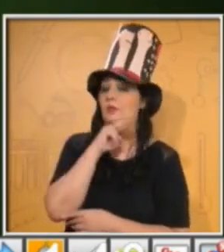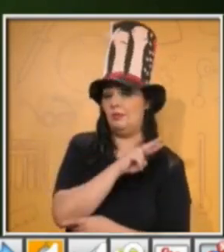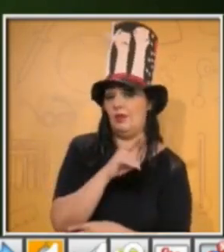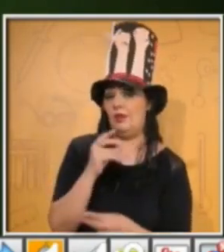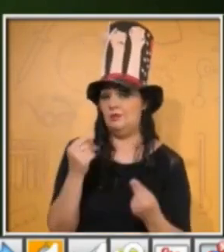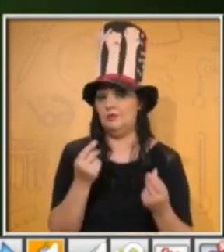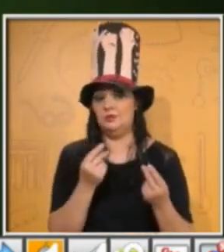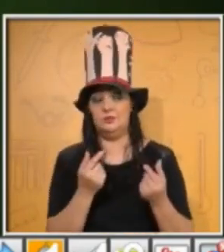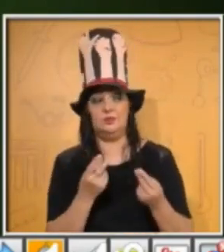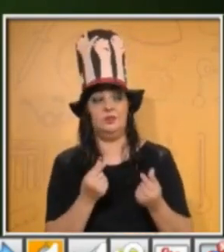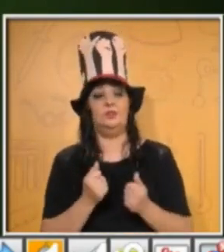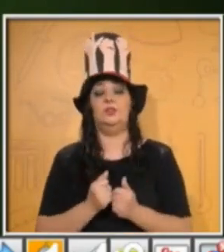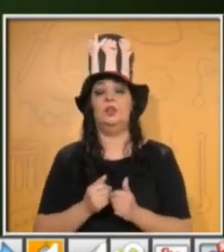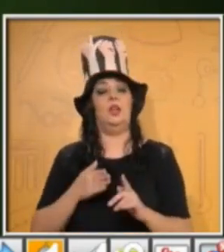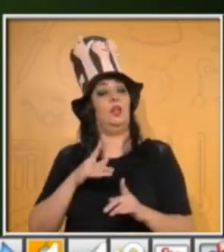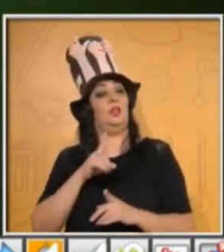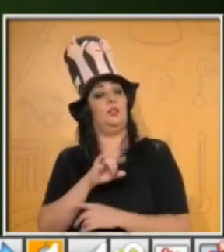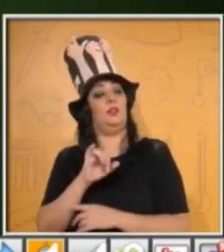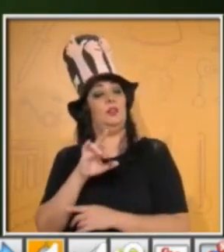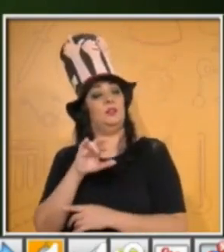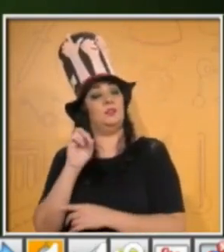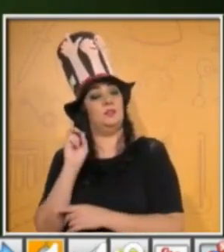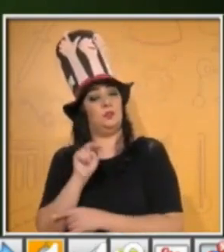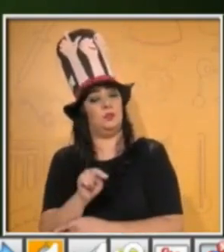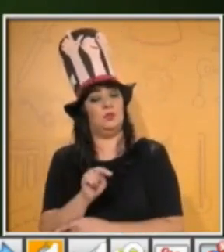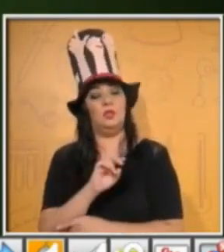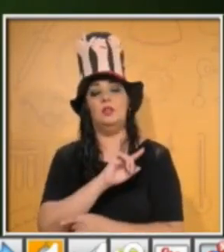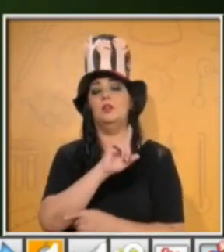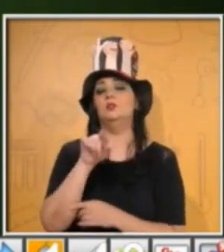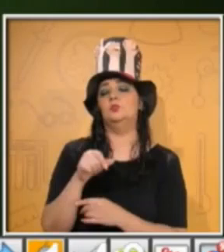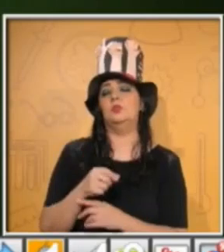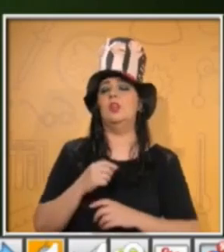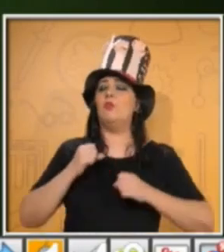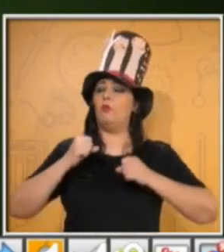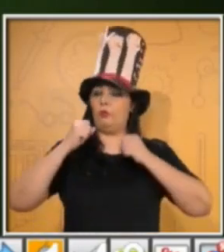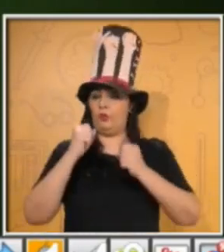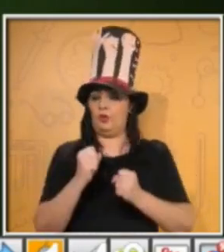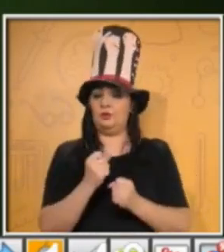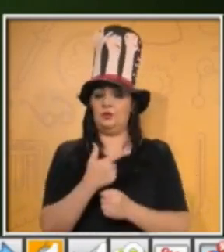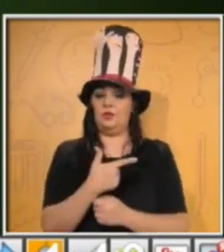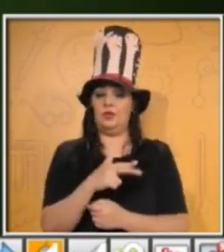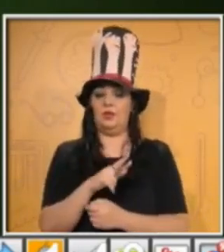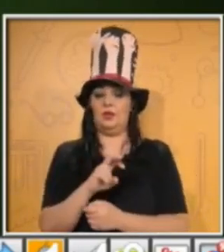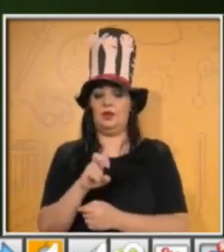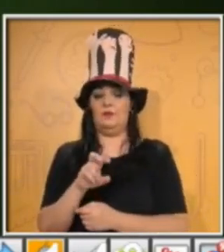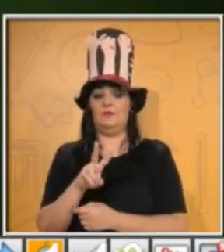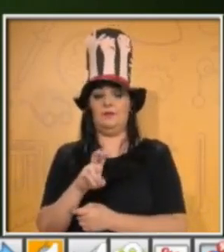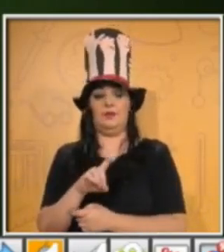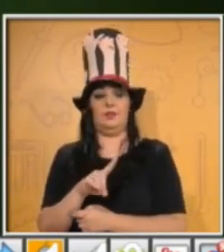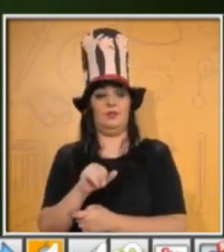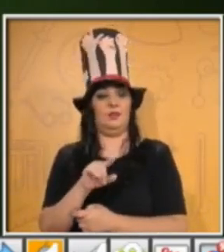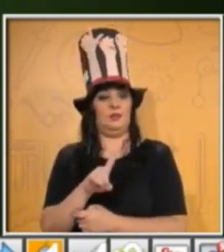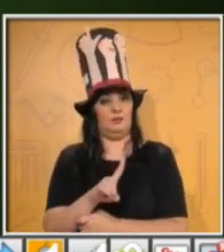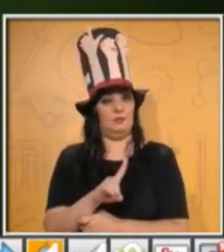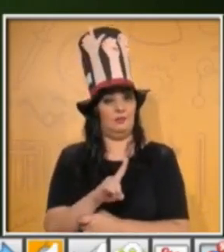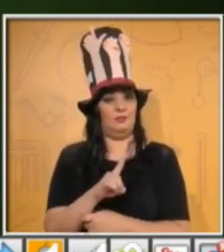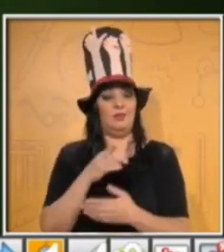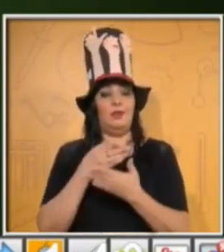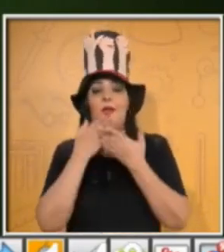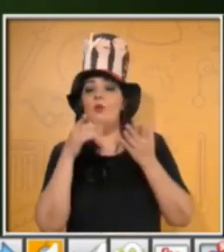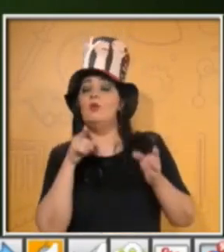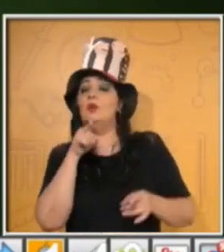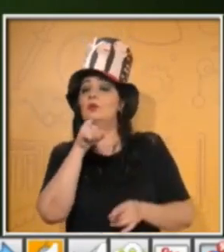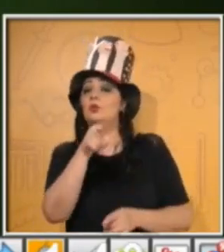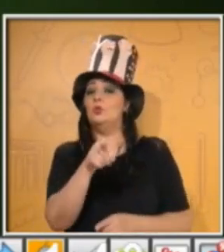Rapidez, la dirección y por último la fuerza de gravedad. Ah, muy bien. Y ahora, de esta manera, tú